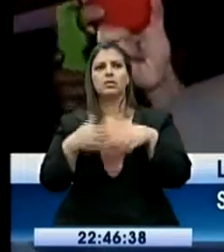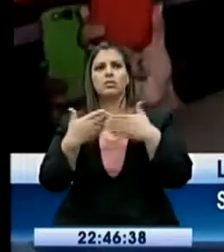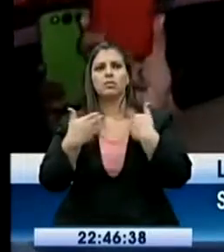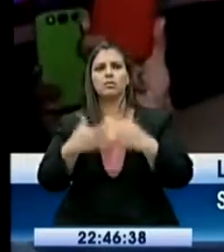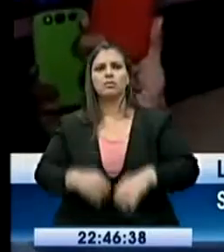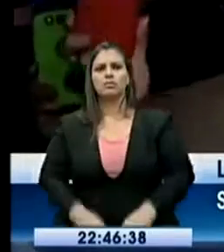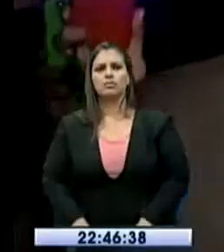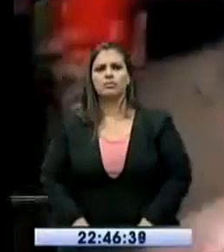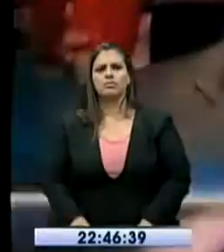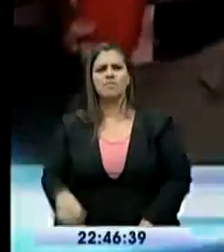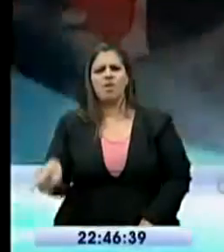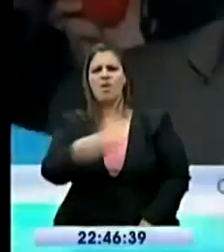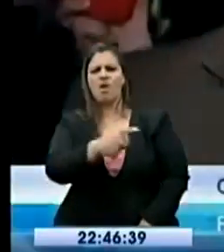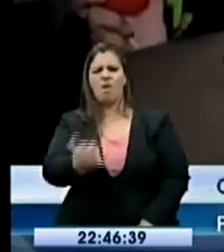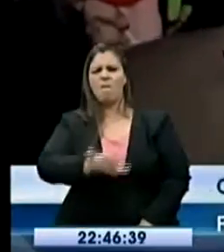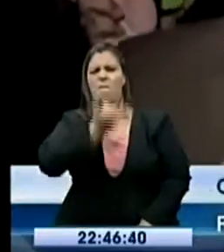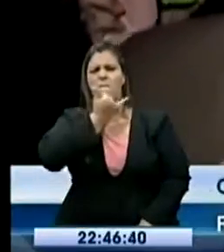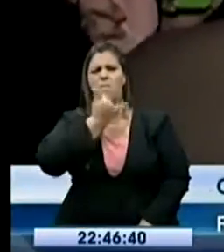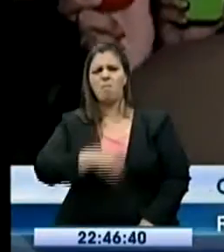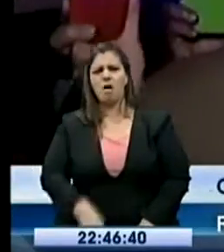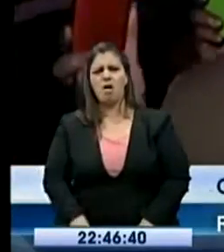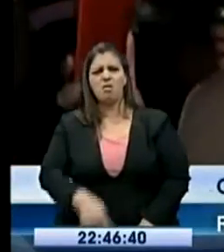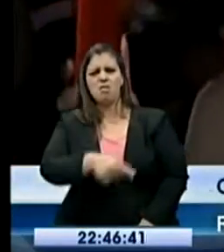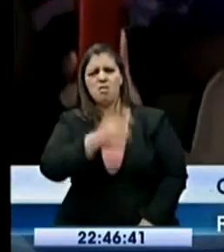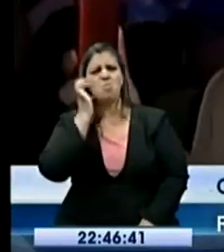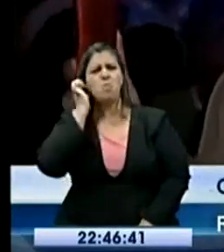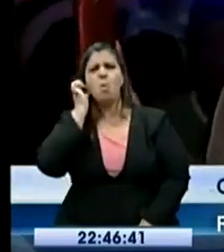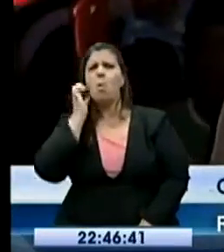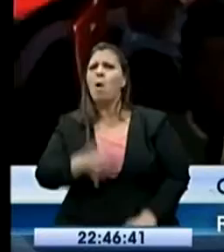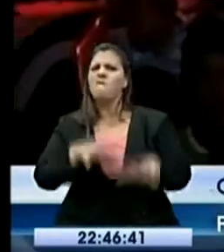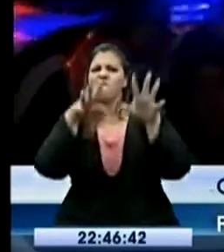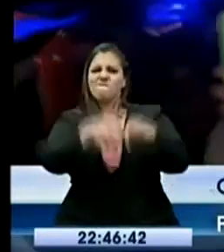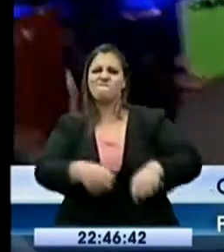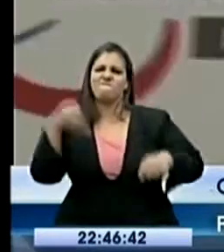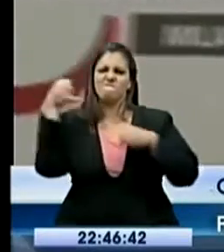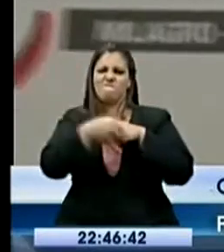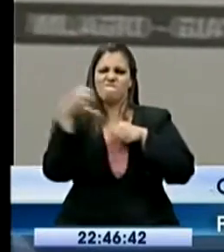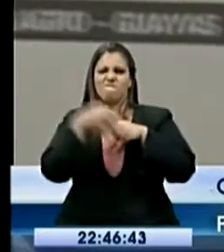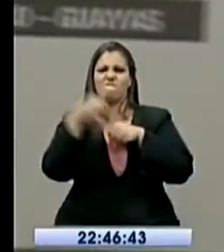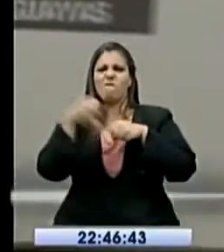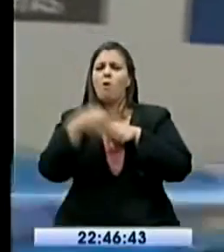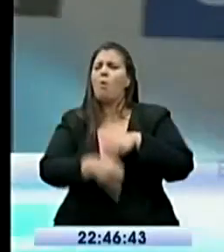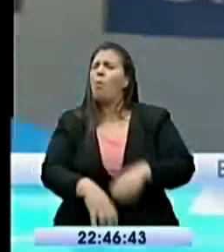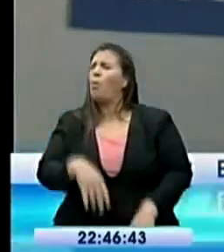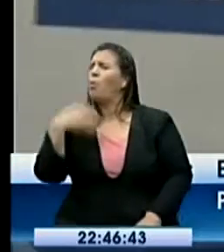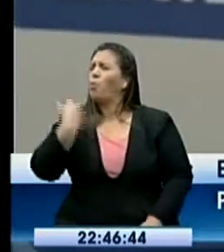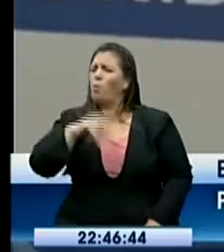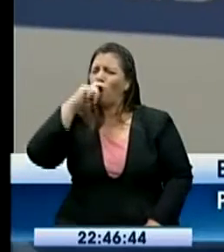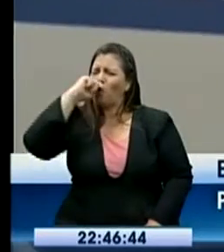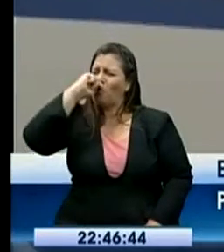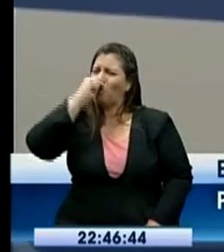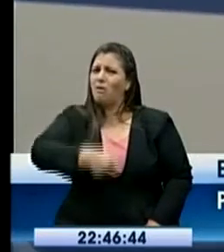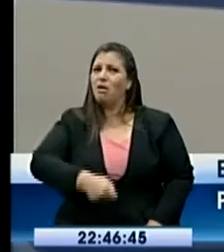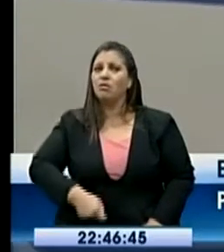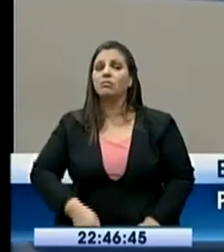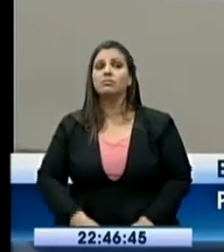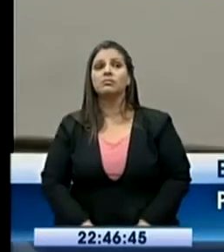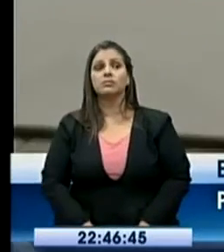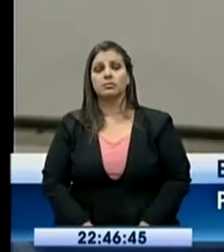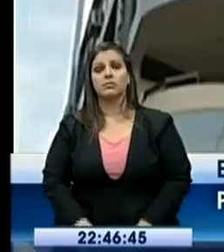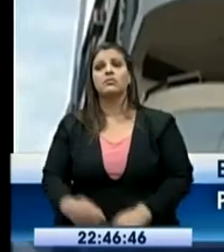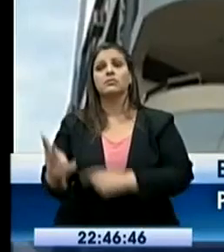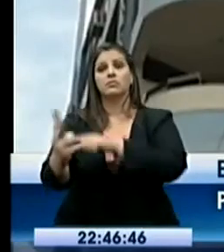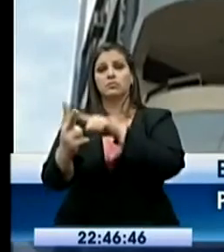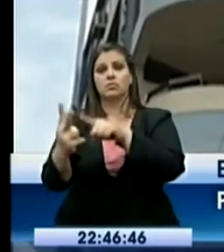consideraría que son unos monstruos. Son personas que han abusado de una forma muy grotesca de la víctima. Luego de la audiencia se determinó prisión preventiva